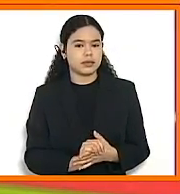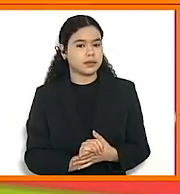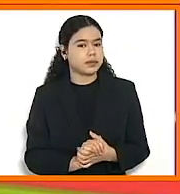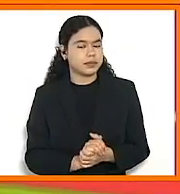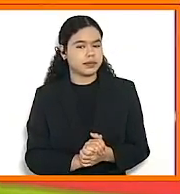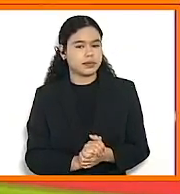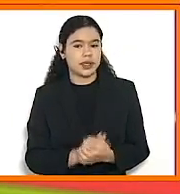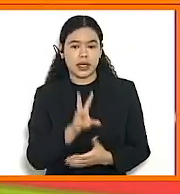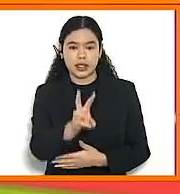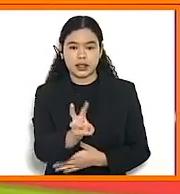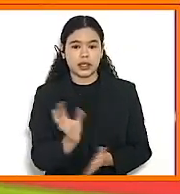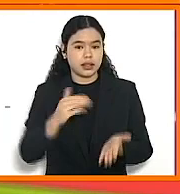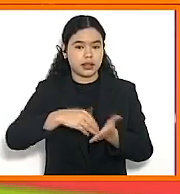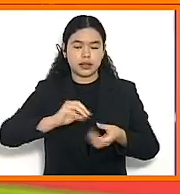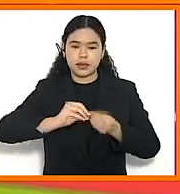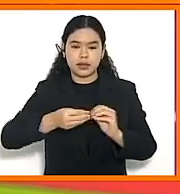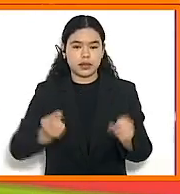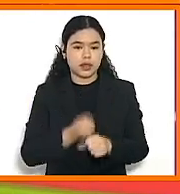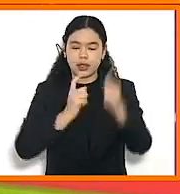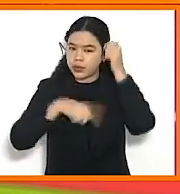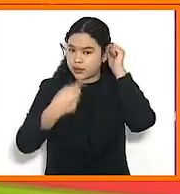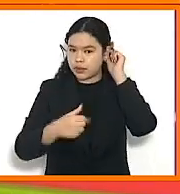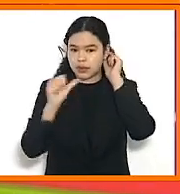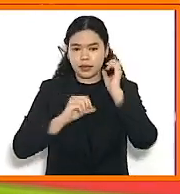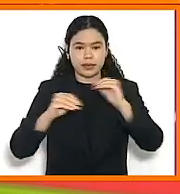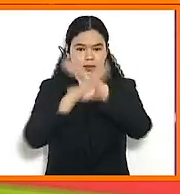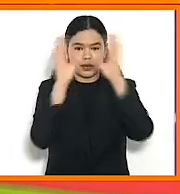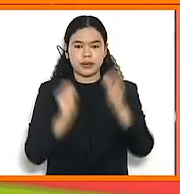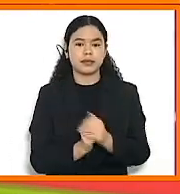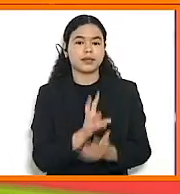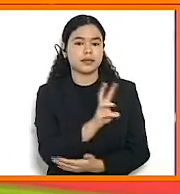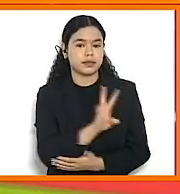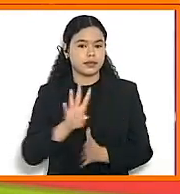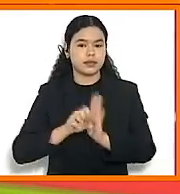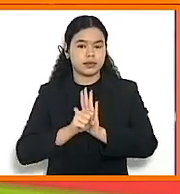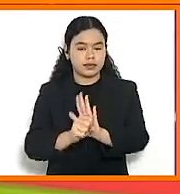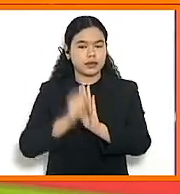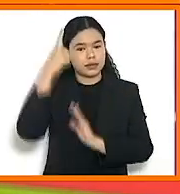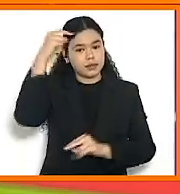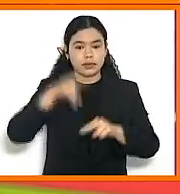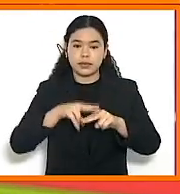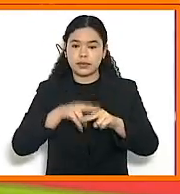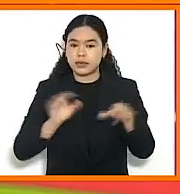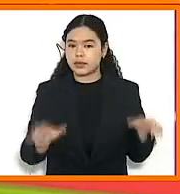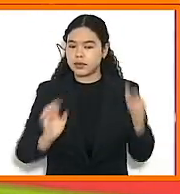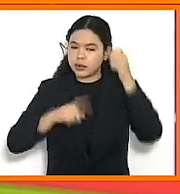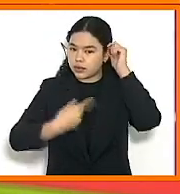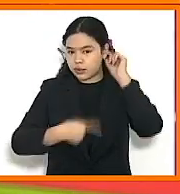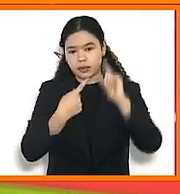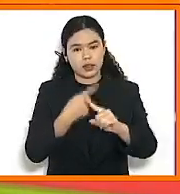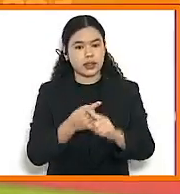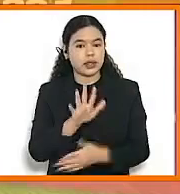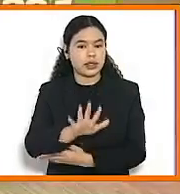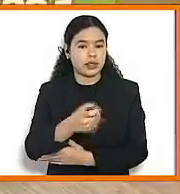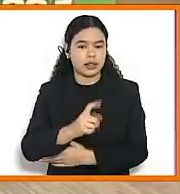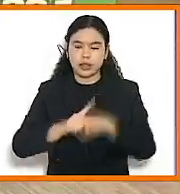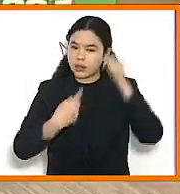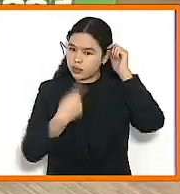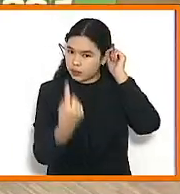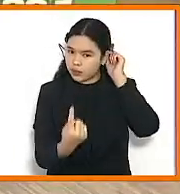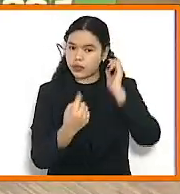este es el 6, número favorecido para Diaria en esta mañana, 64, con su símbolo de sueños mueble. Para Multi X, 5X, para más